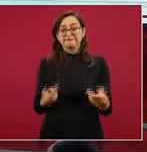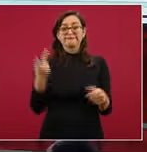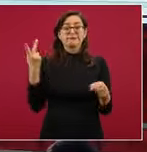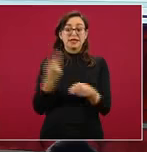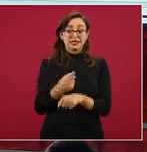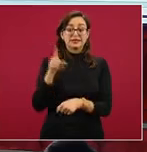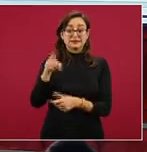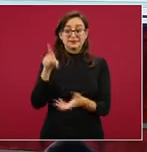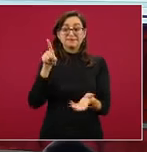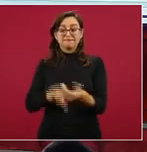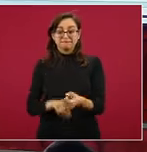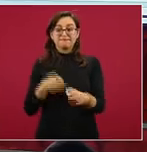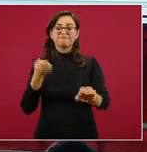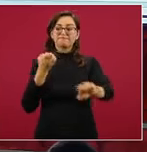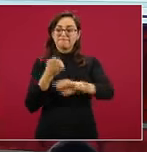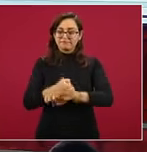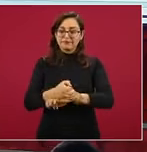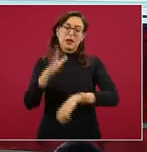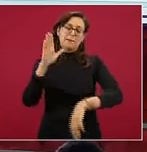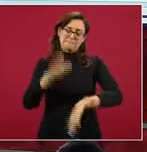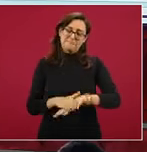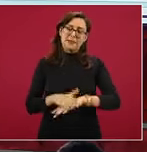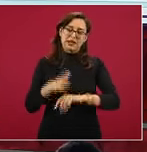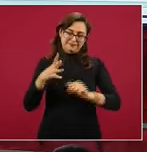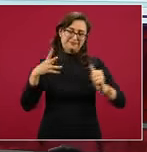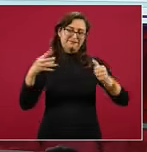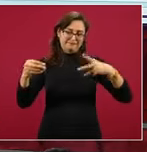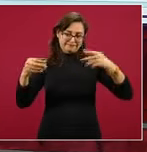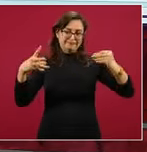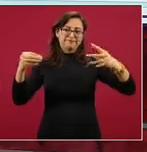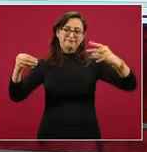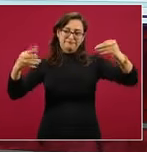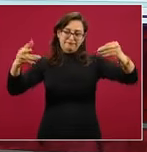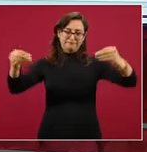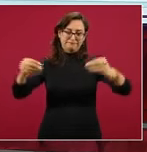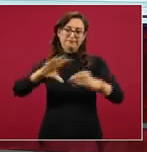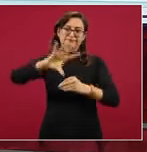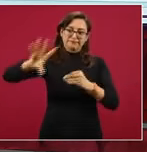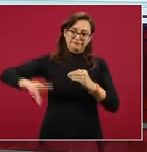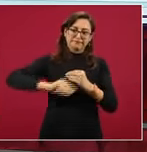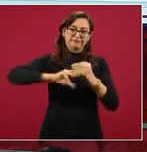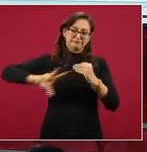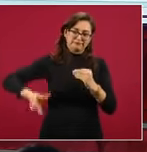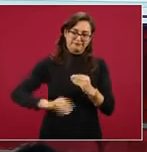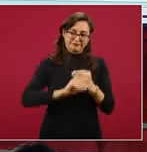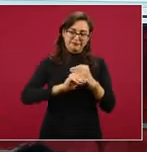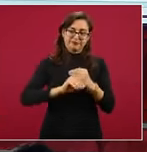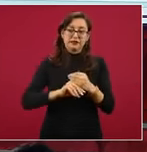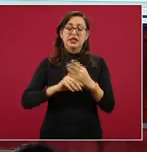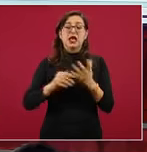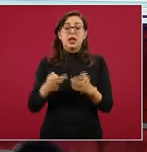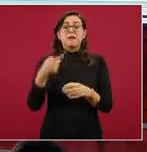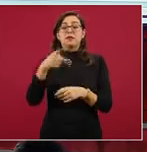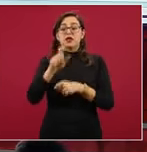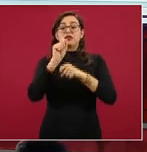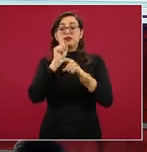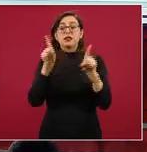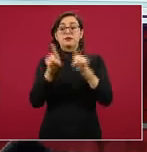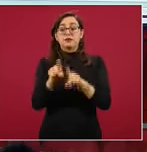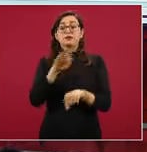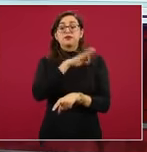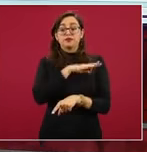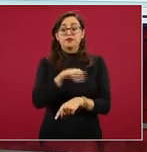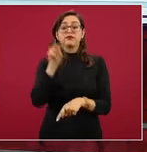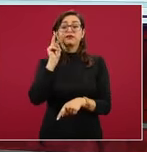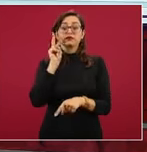estados que participa en este incremento en el número de casos. Sin embargo, aquí también, como podemos observar,